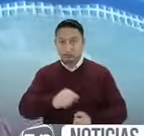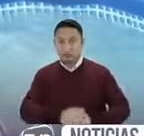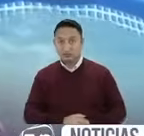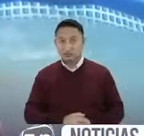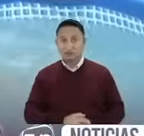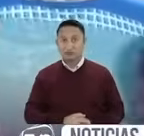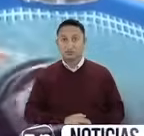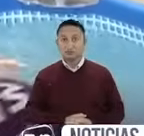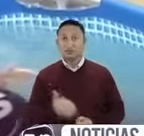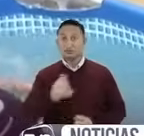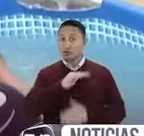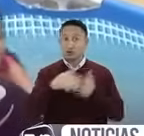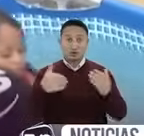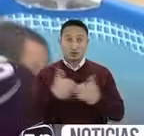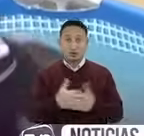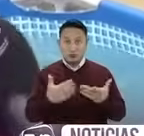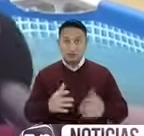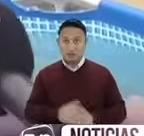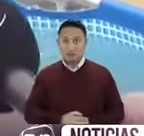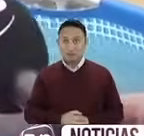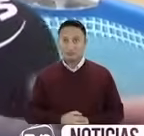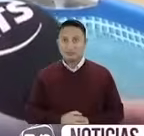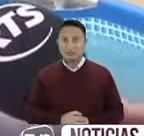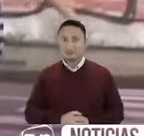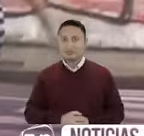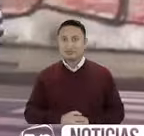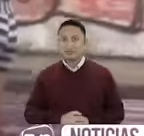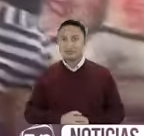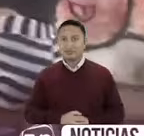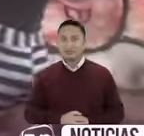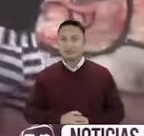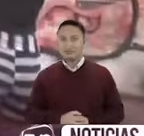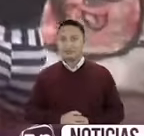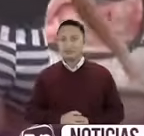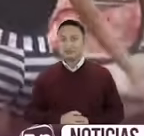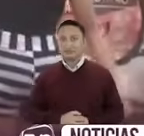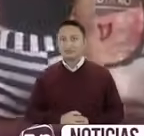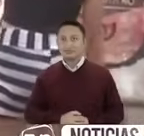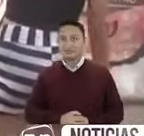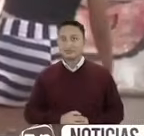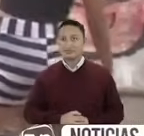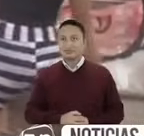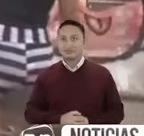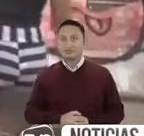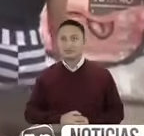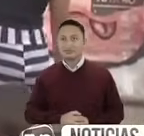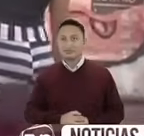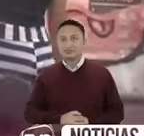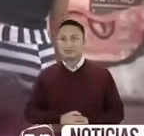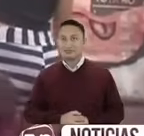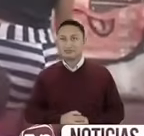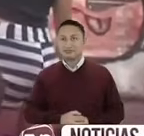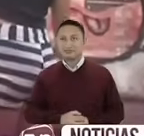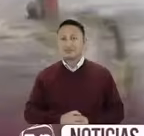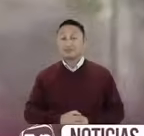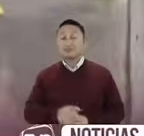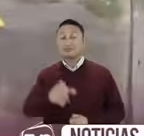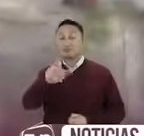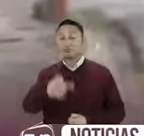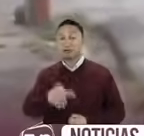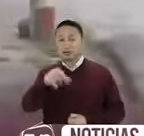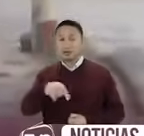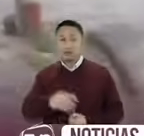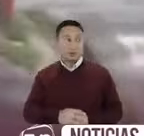todavía? Una de que está allá. Las que se negaron a la piscina también pretendían huir de la